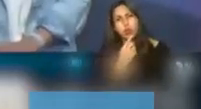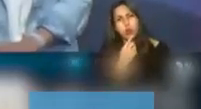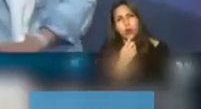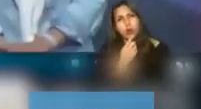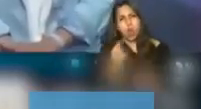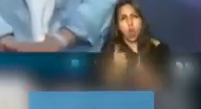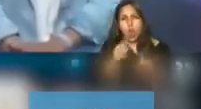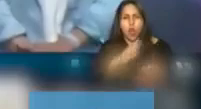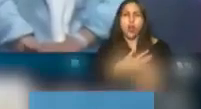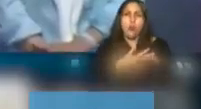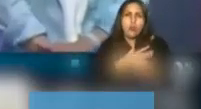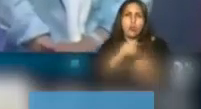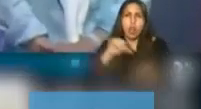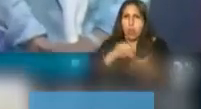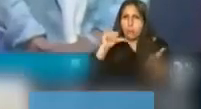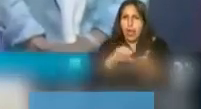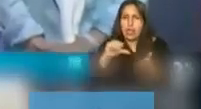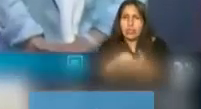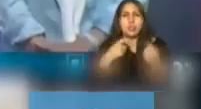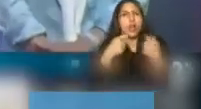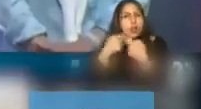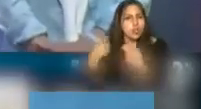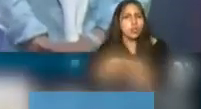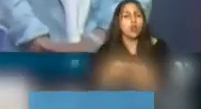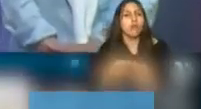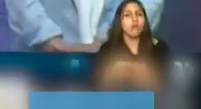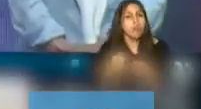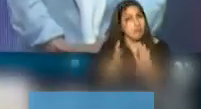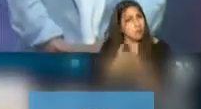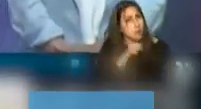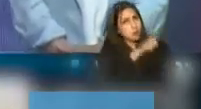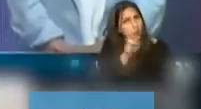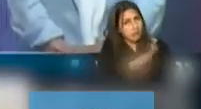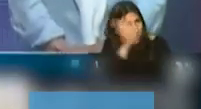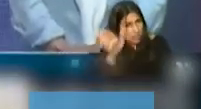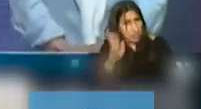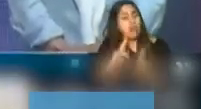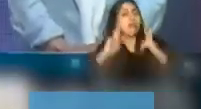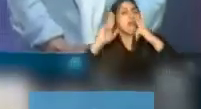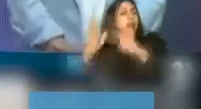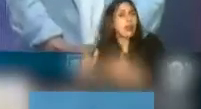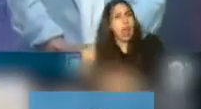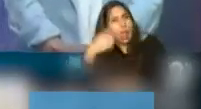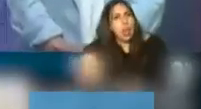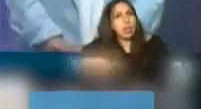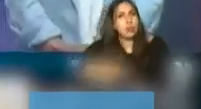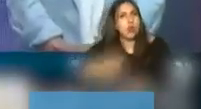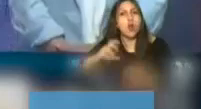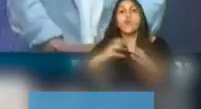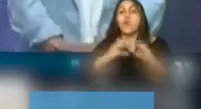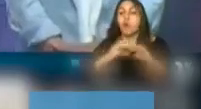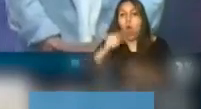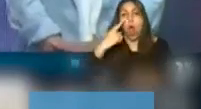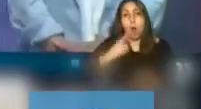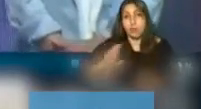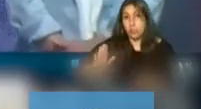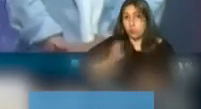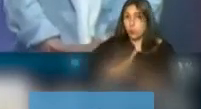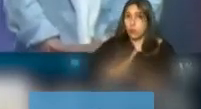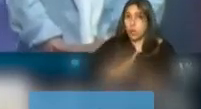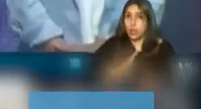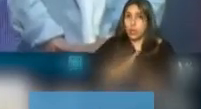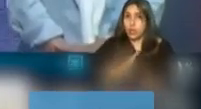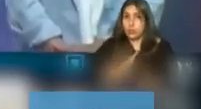podría pensar que hubiera sido Daniel Martínez, el más votado, el que habla al sí. final, ¿verdad? Este habla luego de que recibe, obviamente,